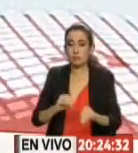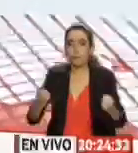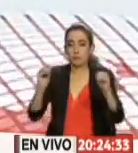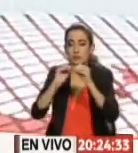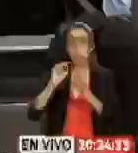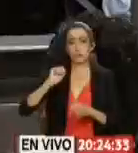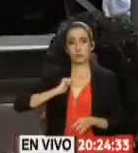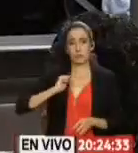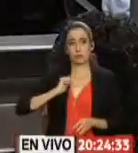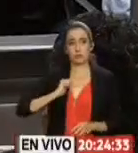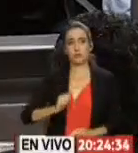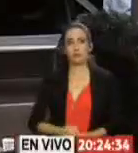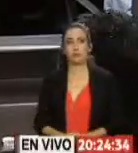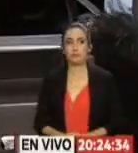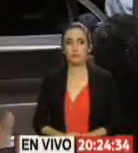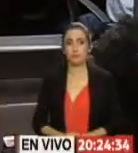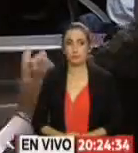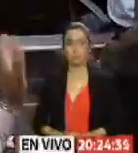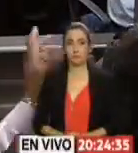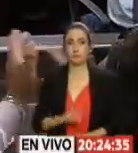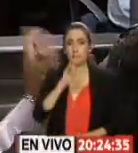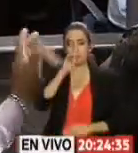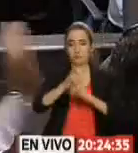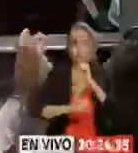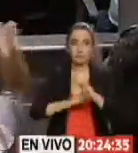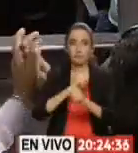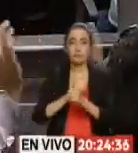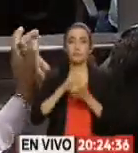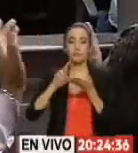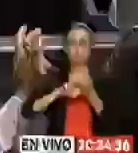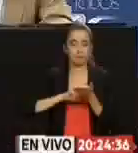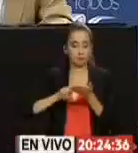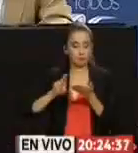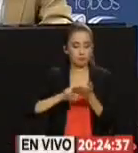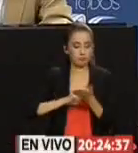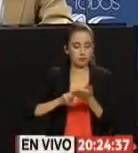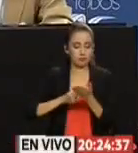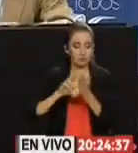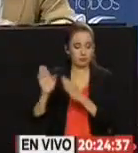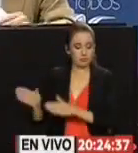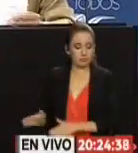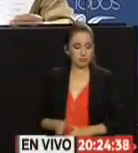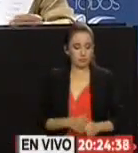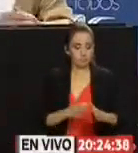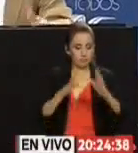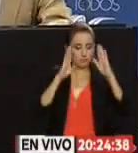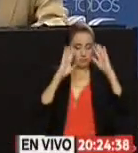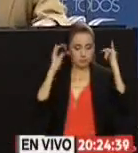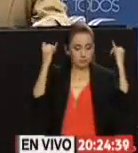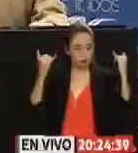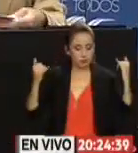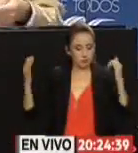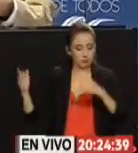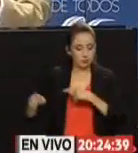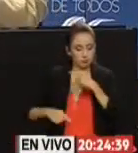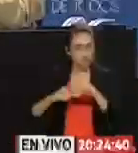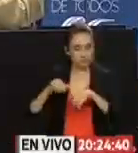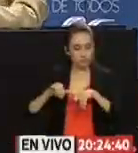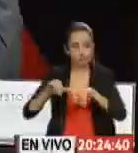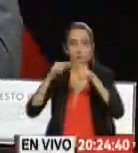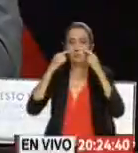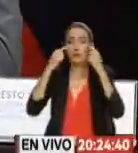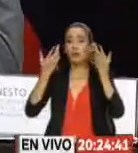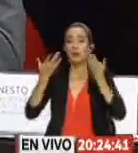salarios. Tras 2 años de reuniones y negociaciones, este martes se concretó la suscripción de un contrato